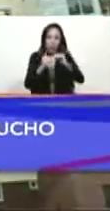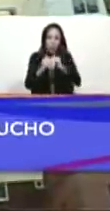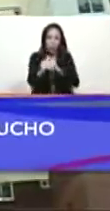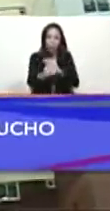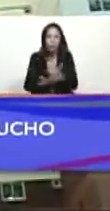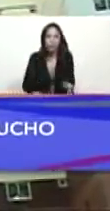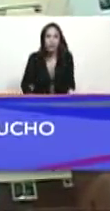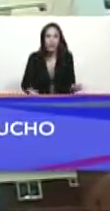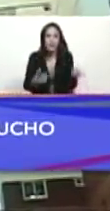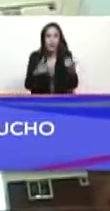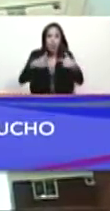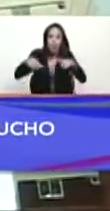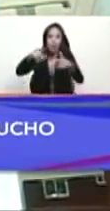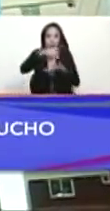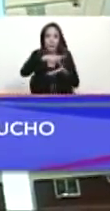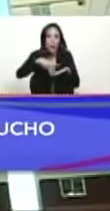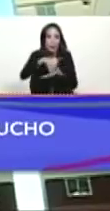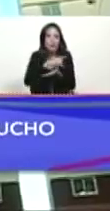los espacios públicos,